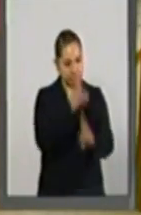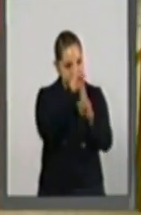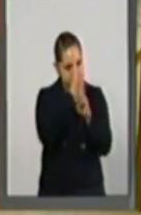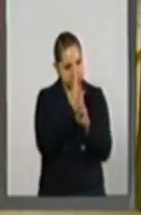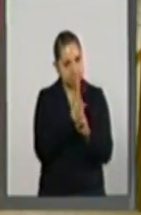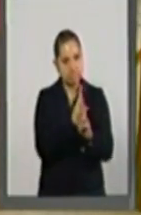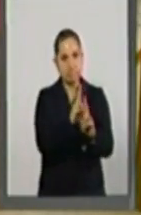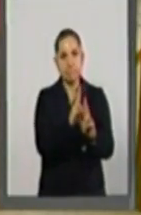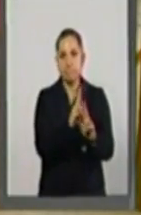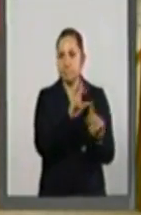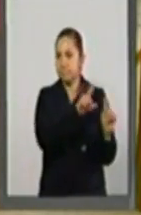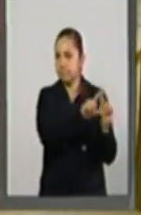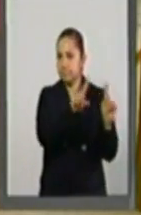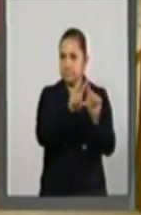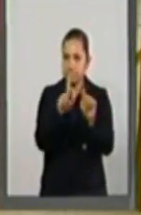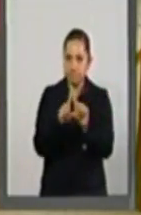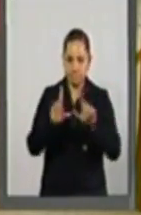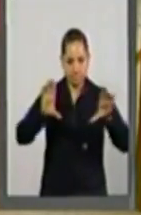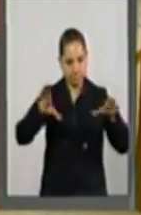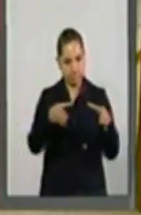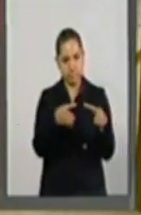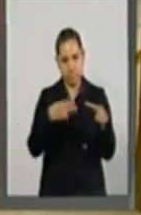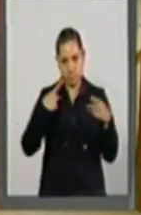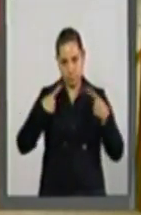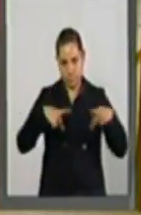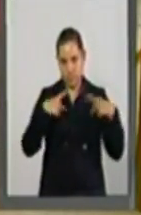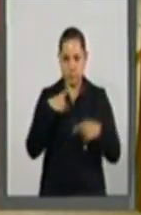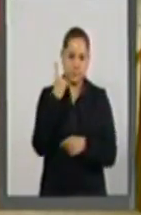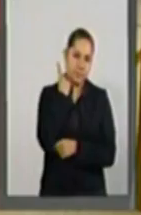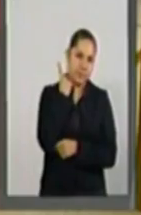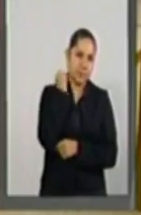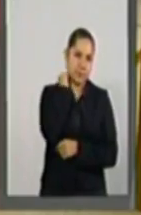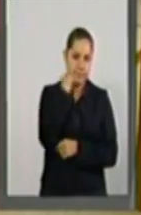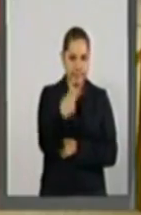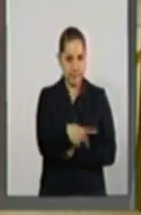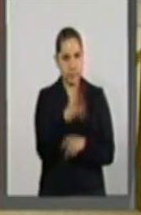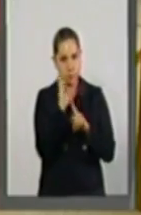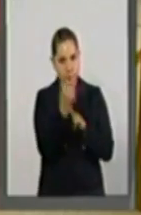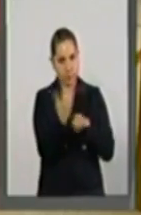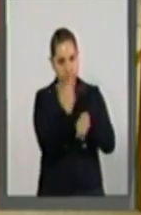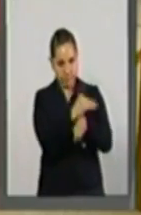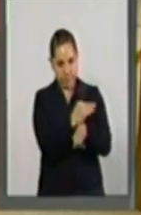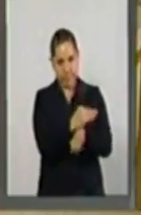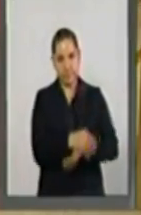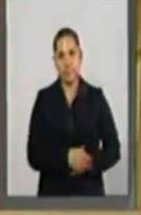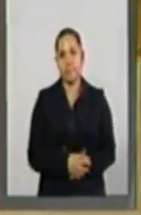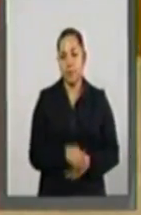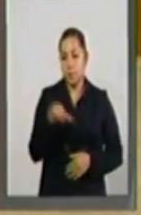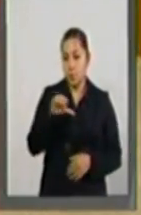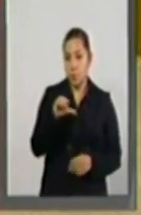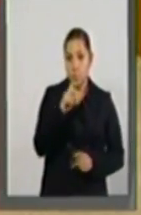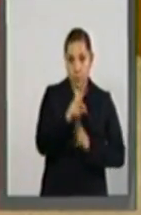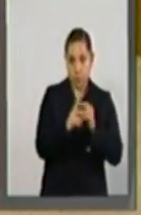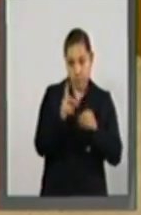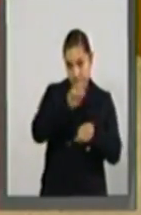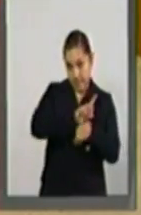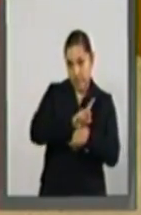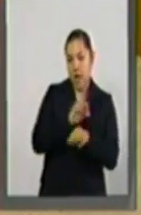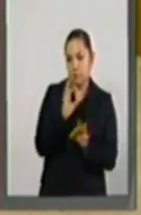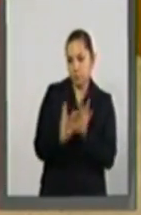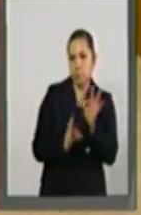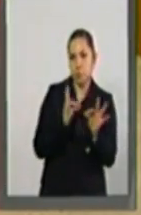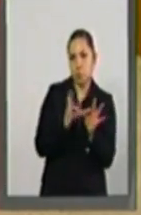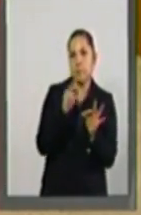Honorables integrantes de esta comisión permanente, se cumple el día de hoy una función otorgada a este órgano de